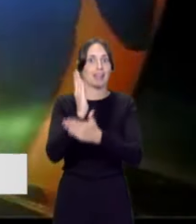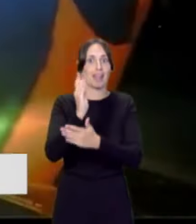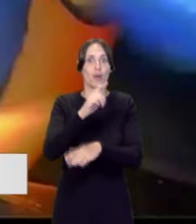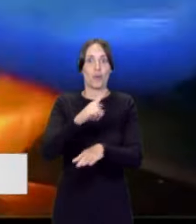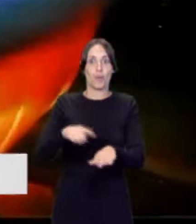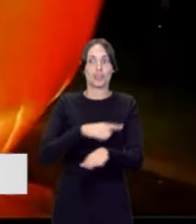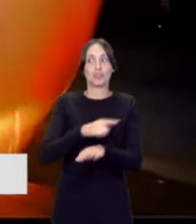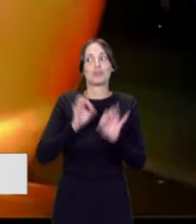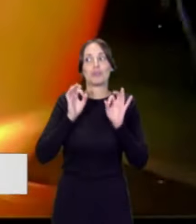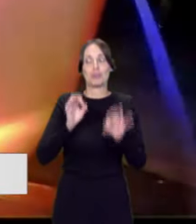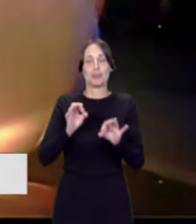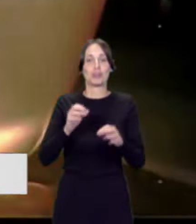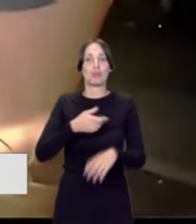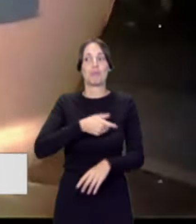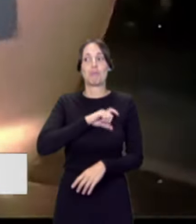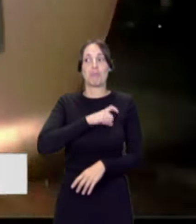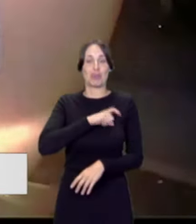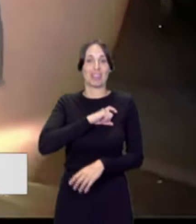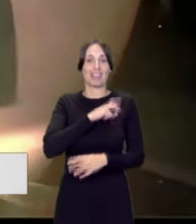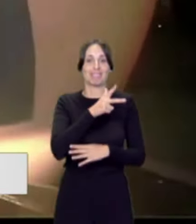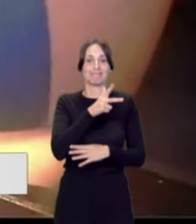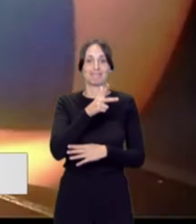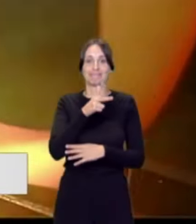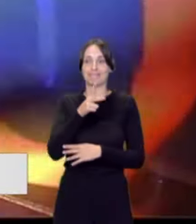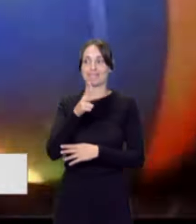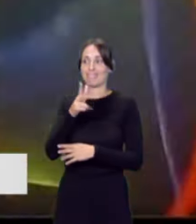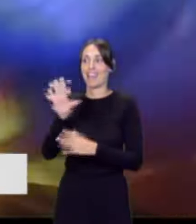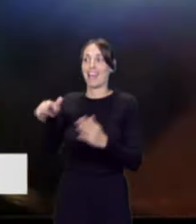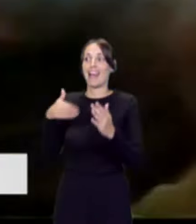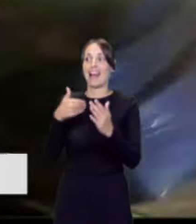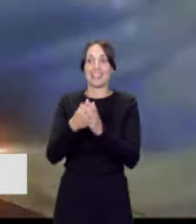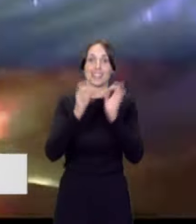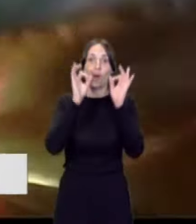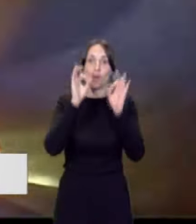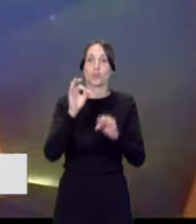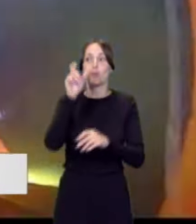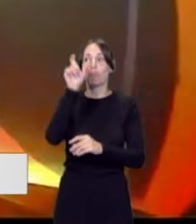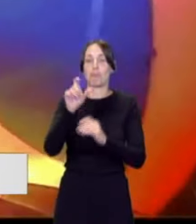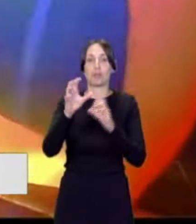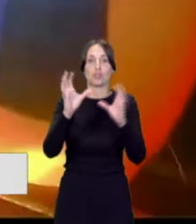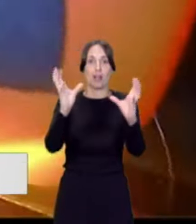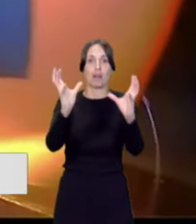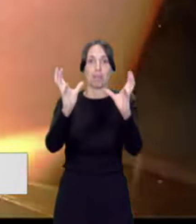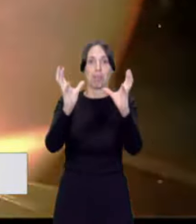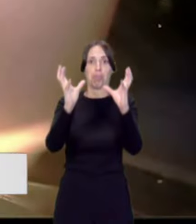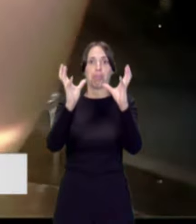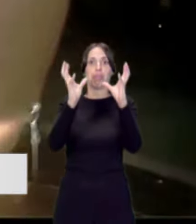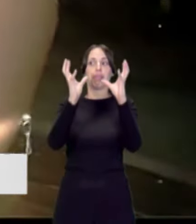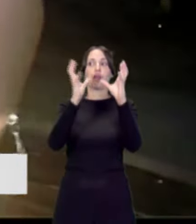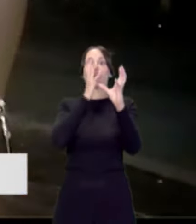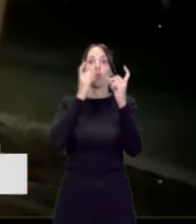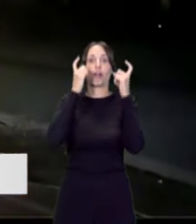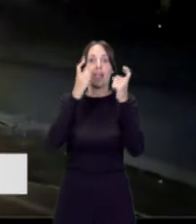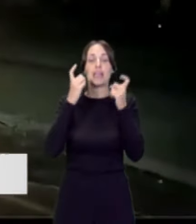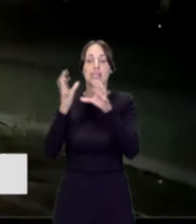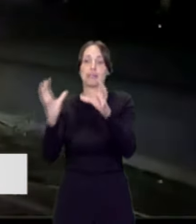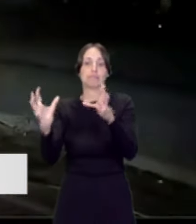policía captó cómo la gente incluso pues es atropellado literalmente por esa calabaza cuando trata de retirarla de la